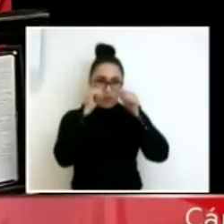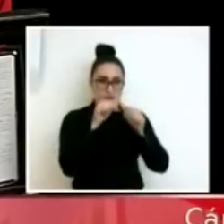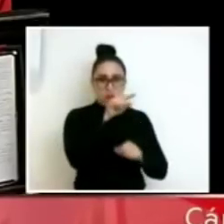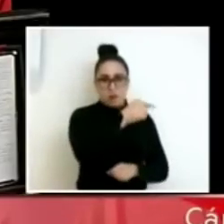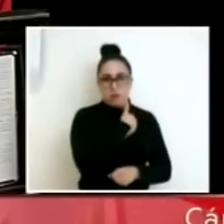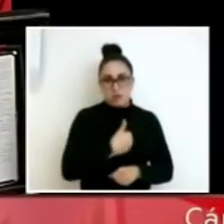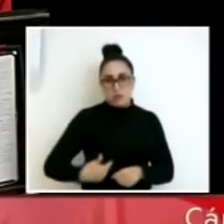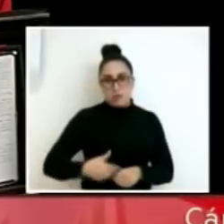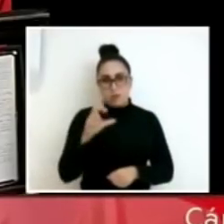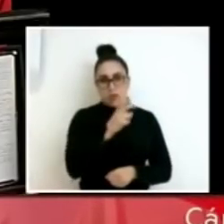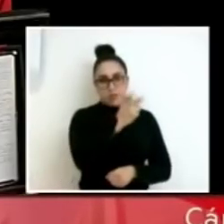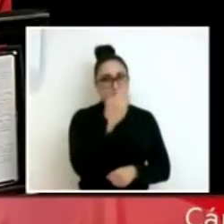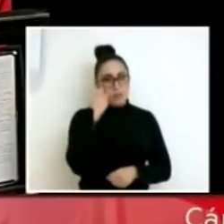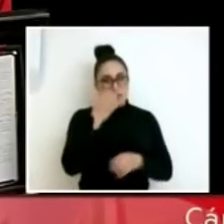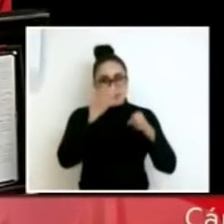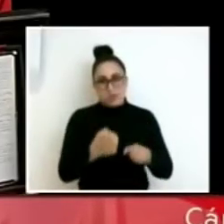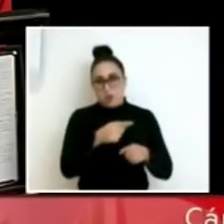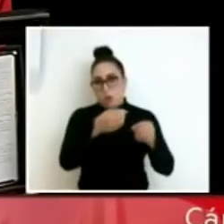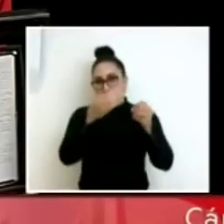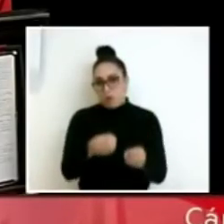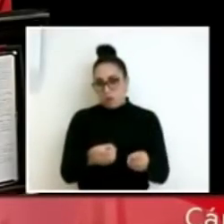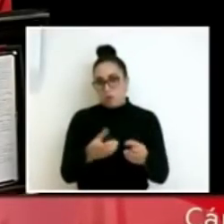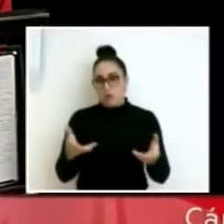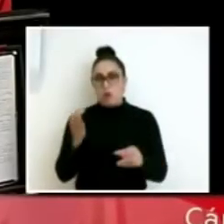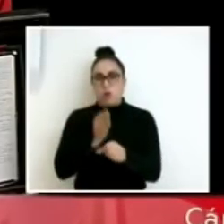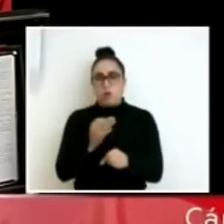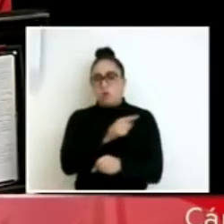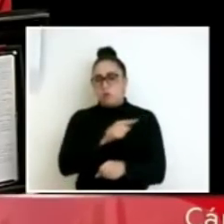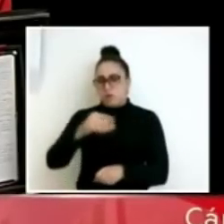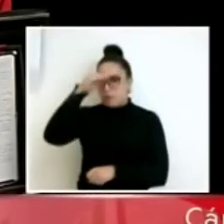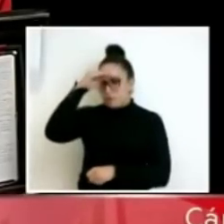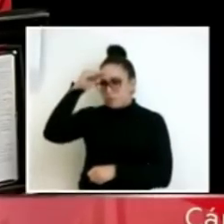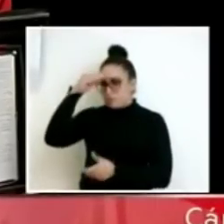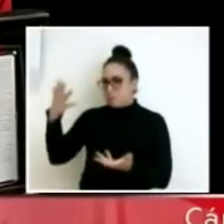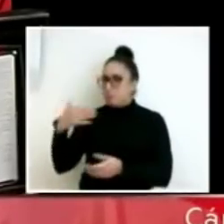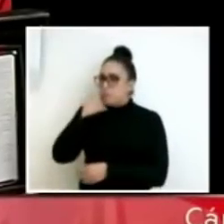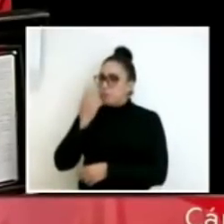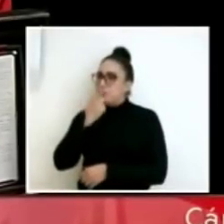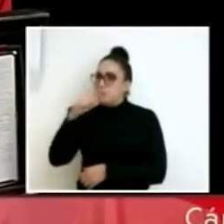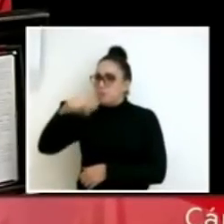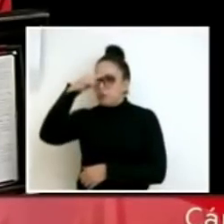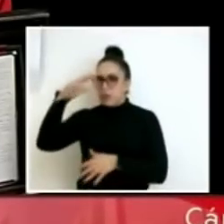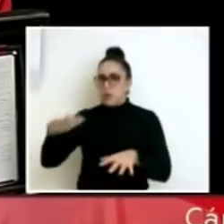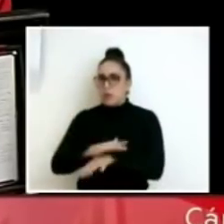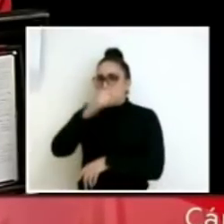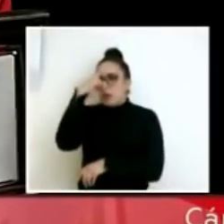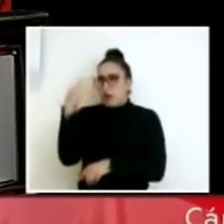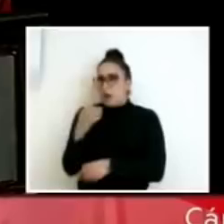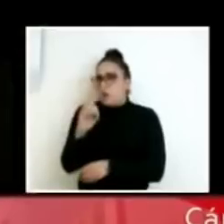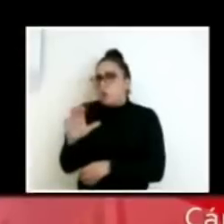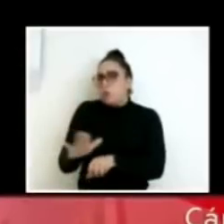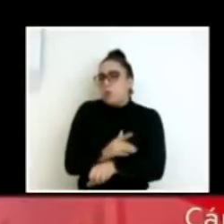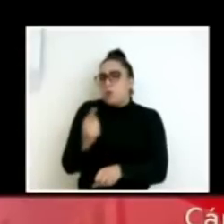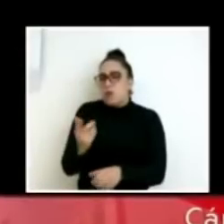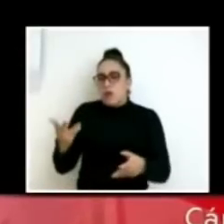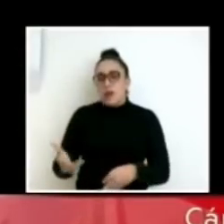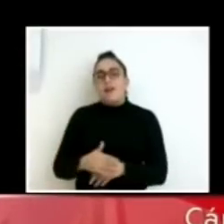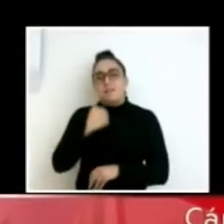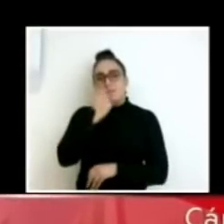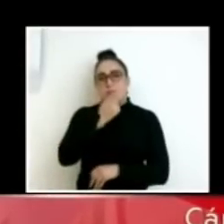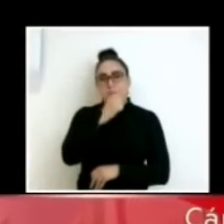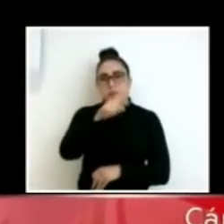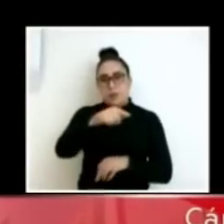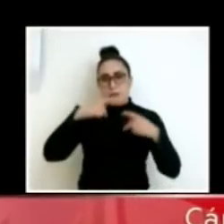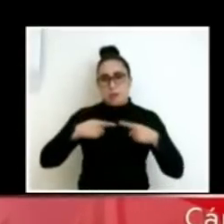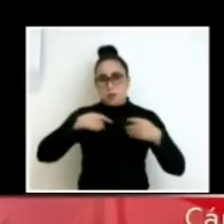los intereses de la justicia y del pueblo. Y se preguntarán, ¿qué implica esto para México? Primero, que los jueces ya no serán seleccionados